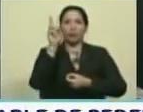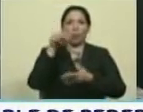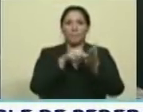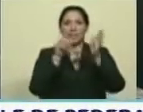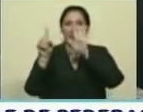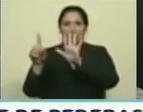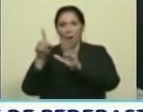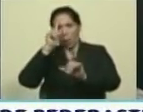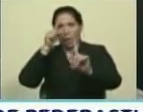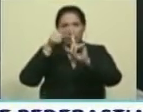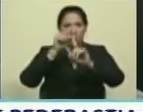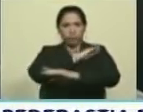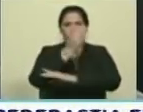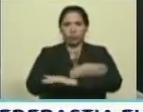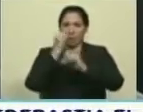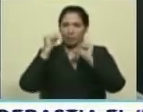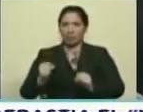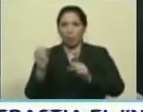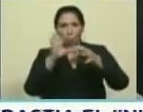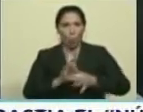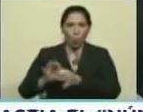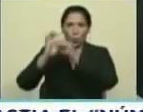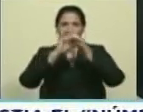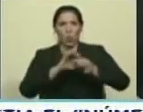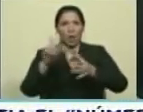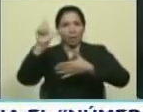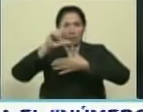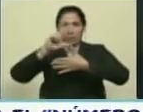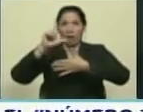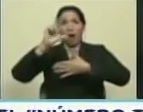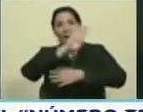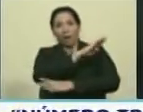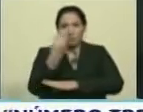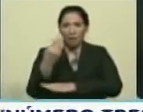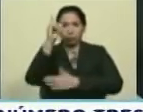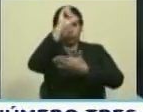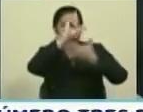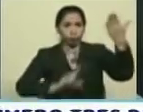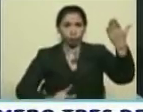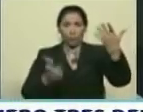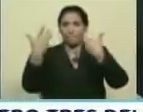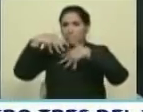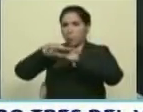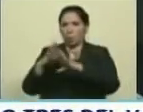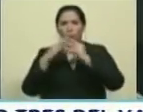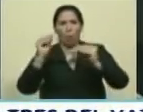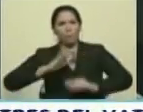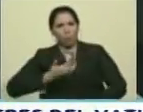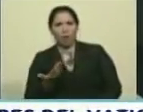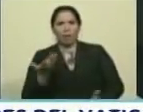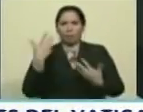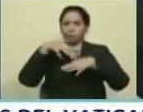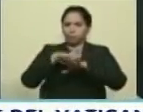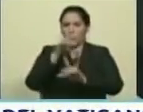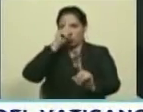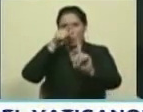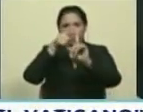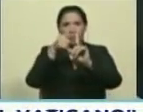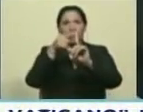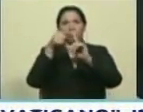es fortalecer la unión latinoamericana y caribeña a través de una lucha mancomunada, donde todos puedan tener un objetivo